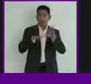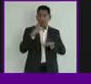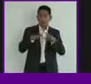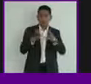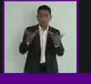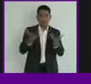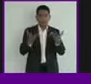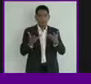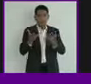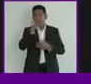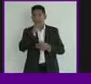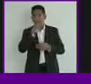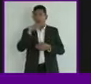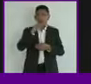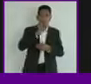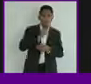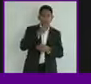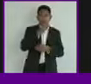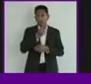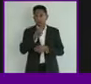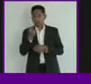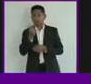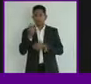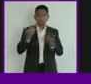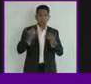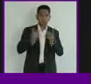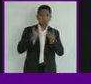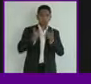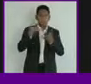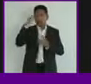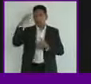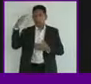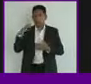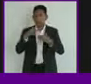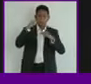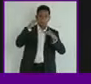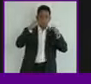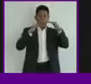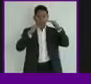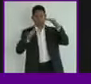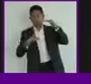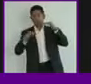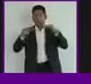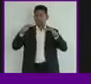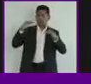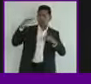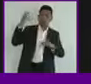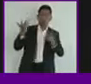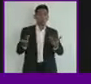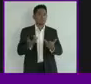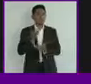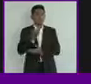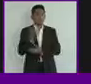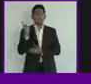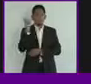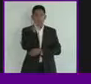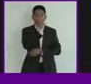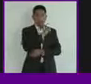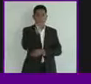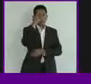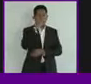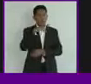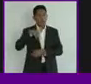importante romper con las brechas de desigualdad porque permite construir una sociedad más democrática. Finalmente, estos espacios de crítica